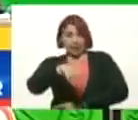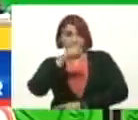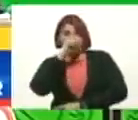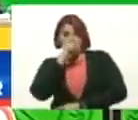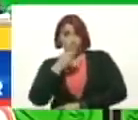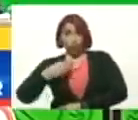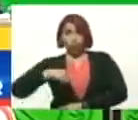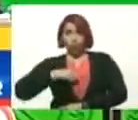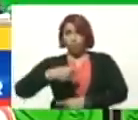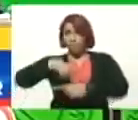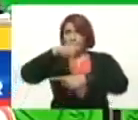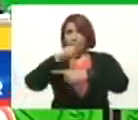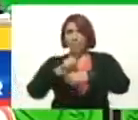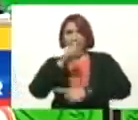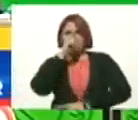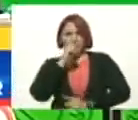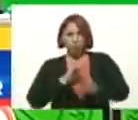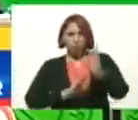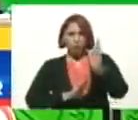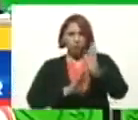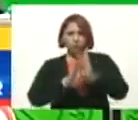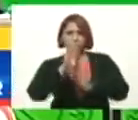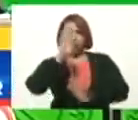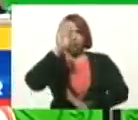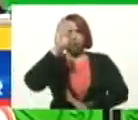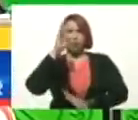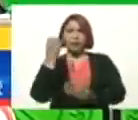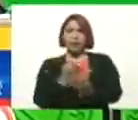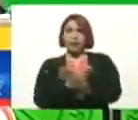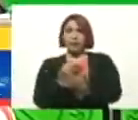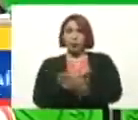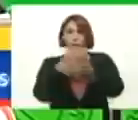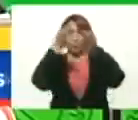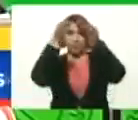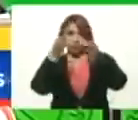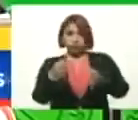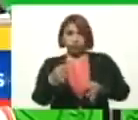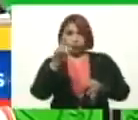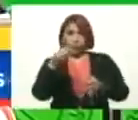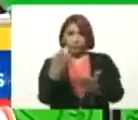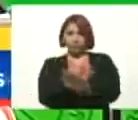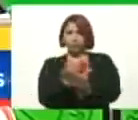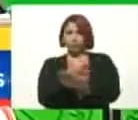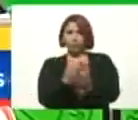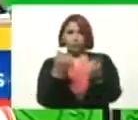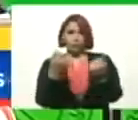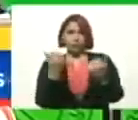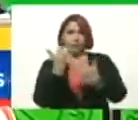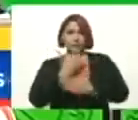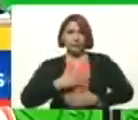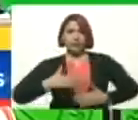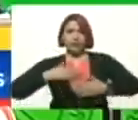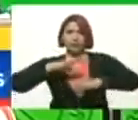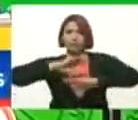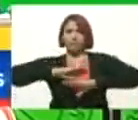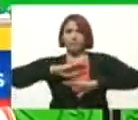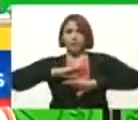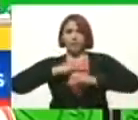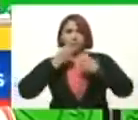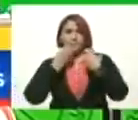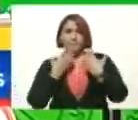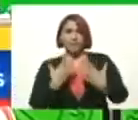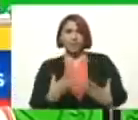tener el primer año de crecimiento de la economía real, de la economía que satisface bienes y servicios para el